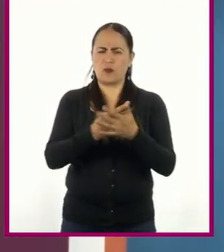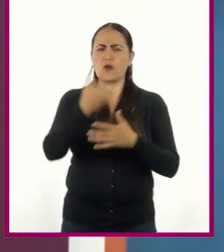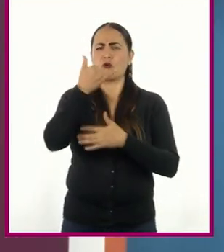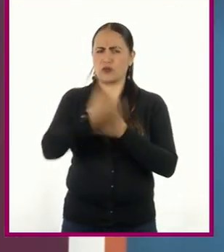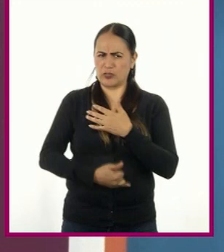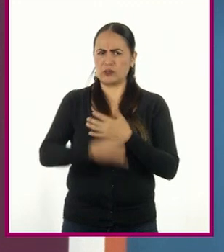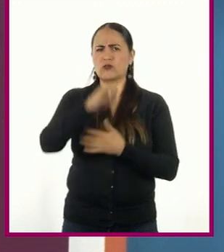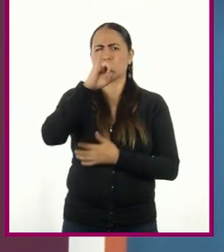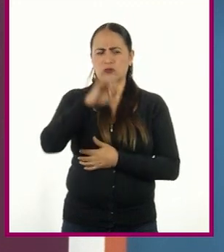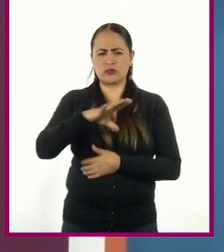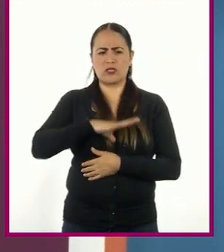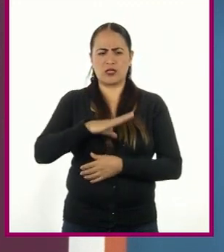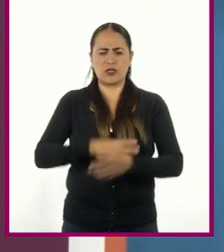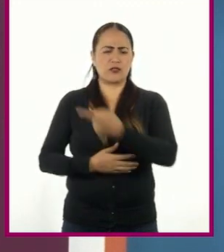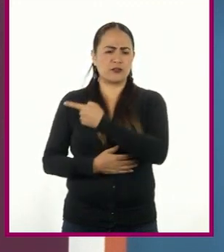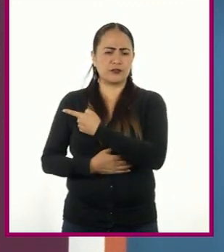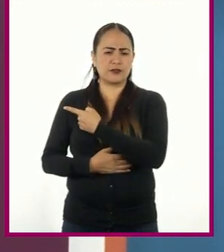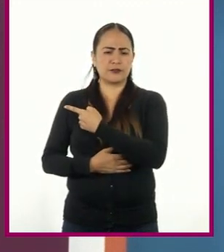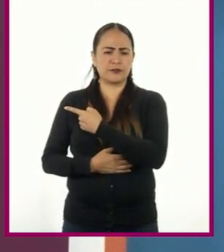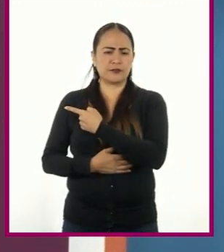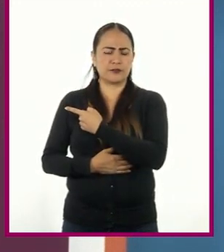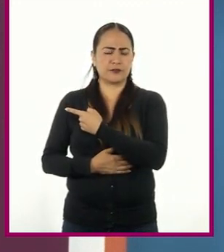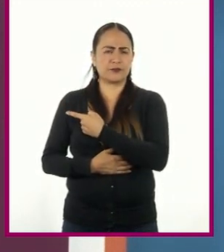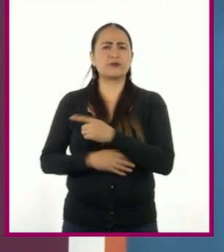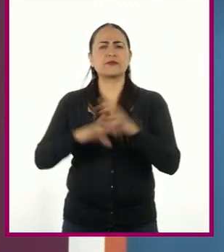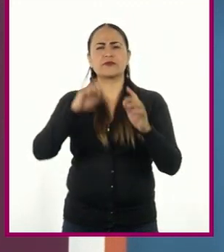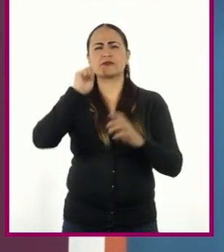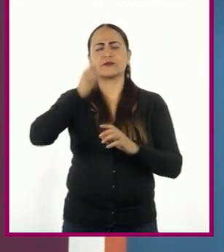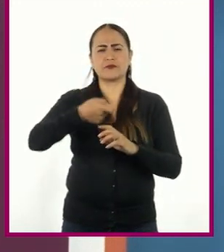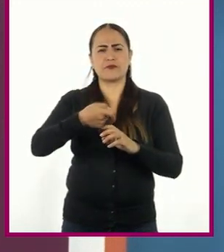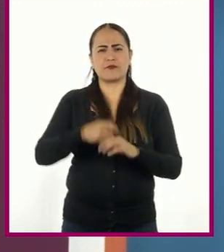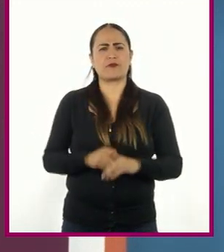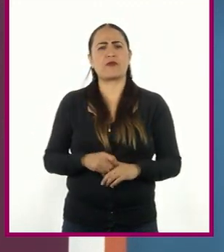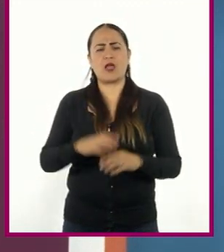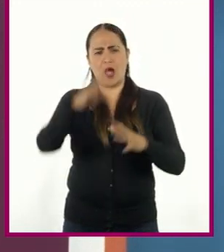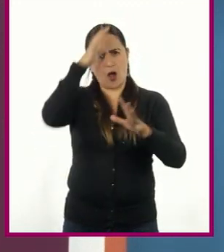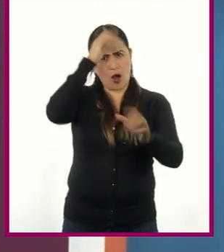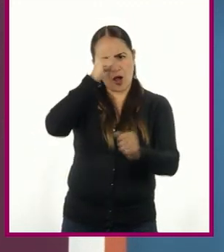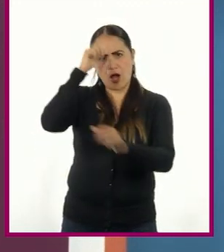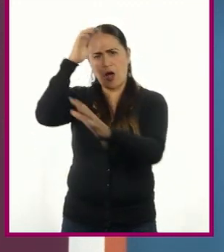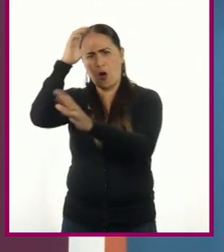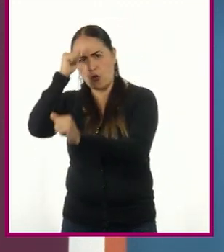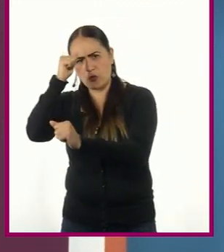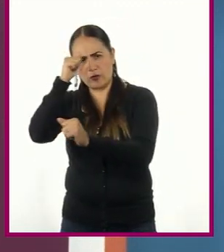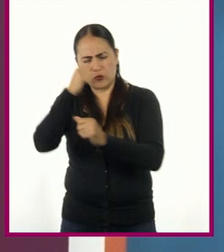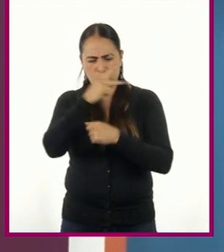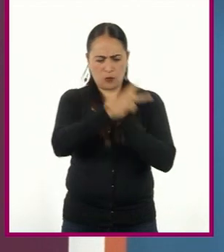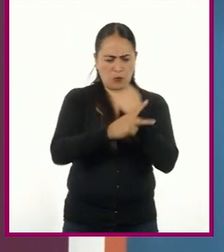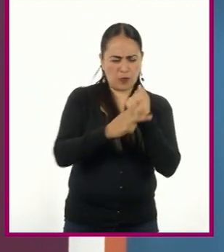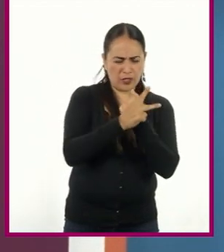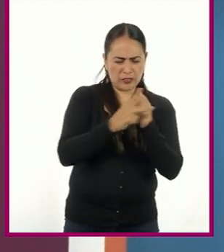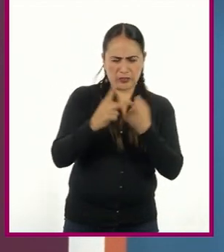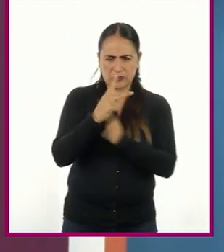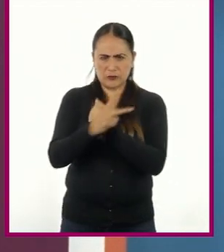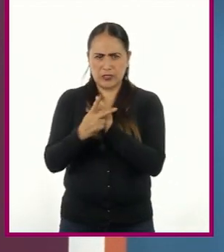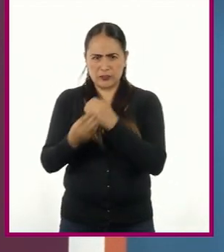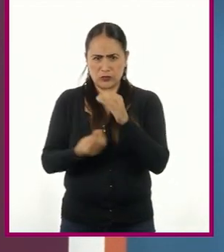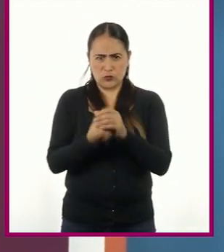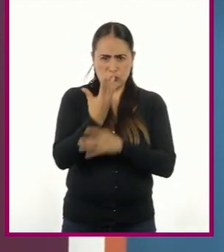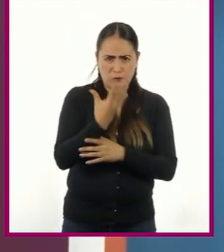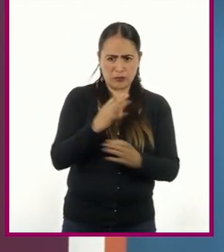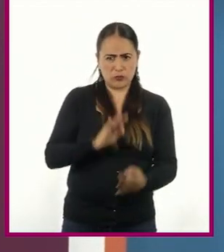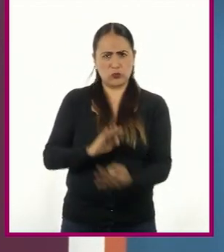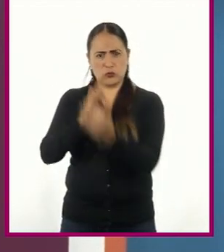entre ellos el llamado panamericanismo, que buscó la conformación de una serie de alianzas entre las recién creadas naciones frente al